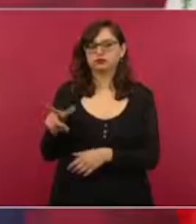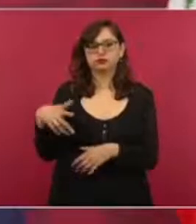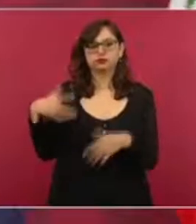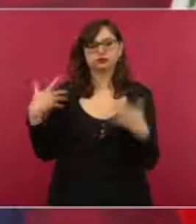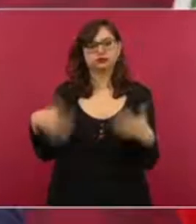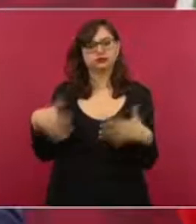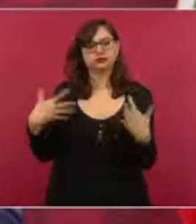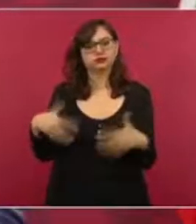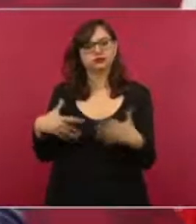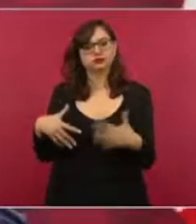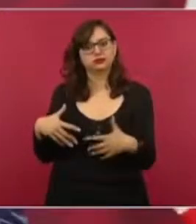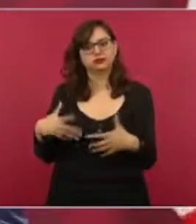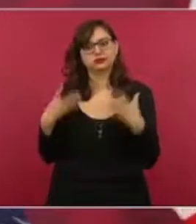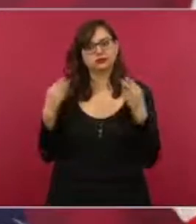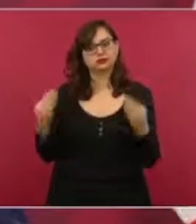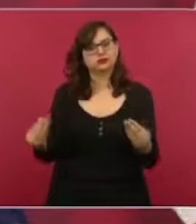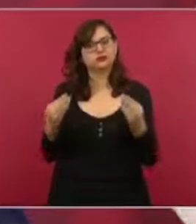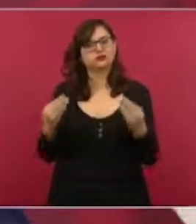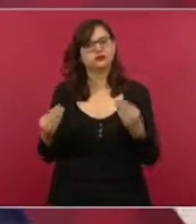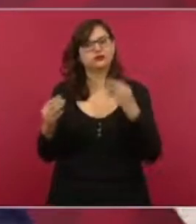publicitario.